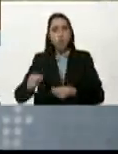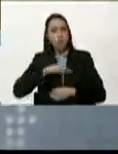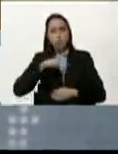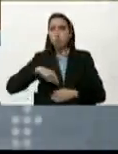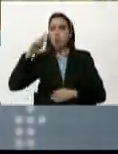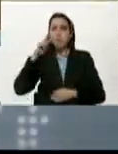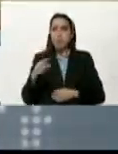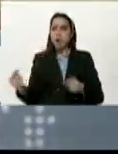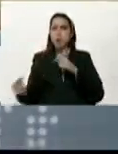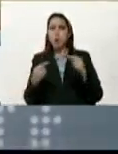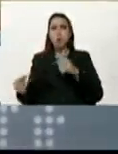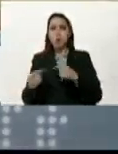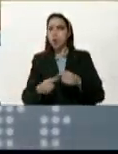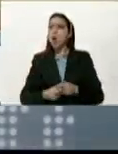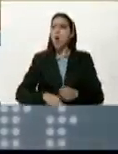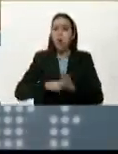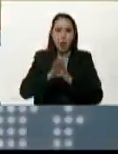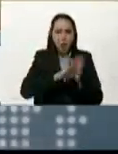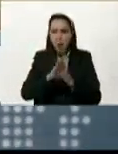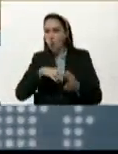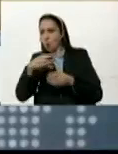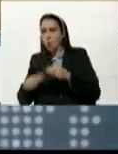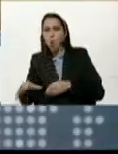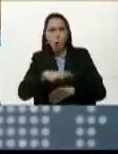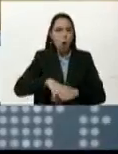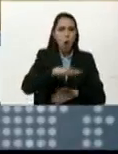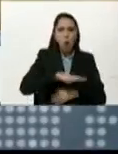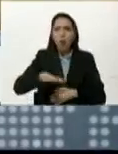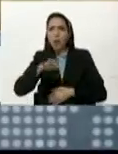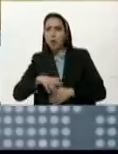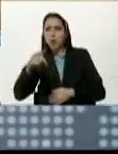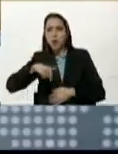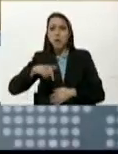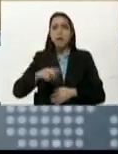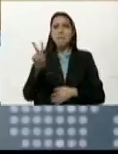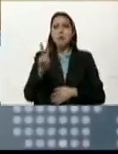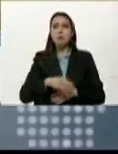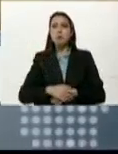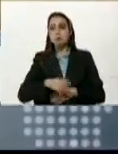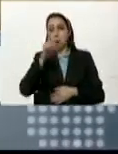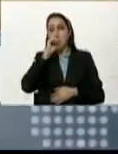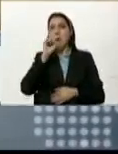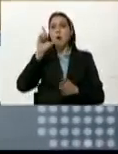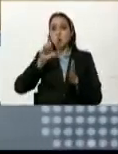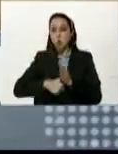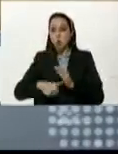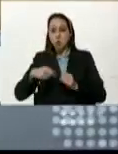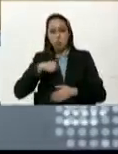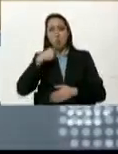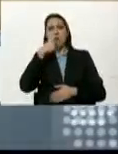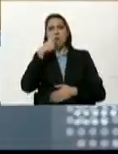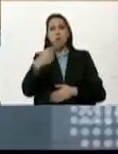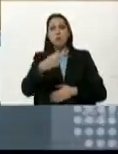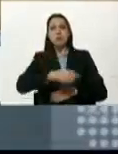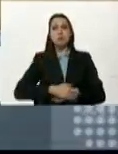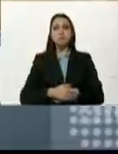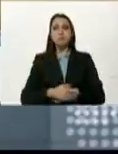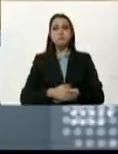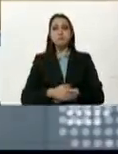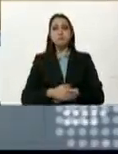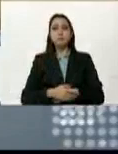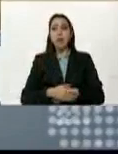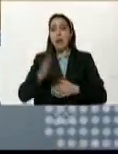dónde podemos producir los clap y un año después puedo decir hace un año